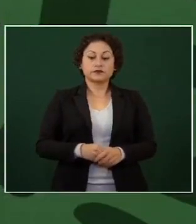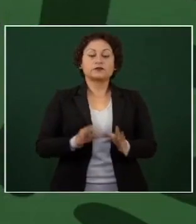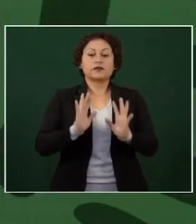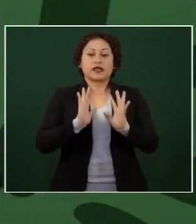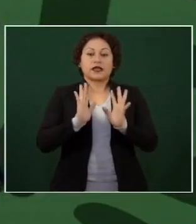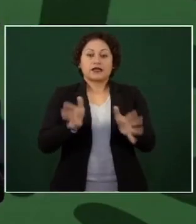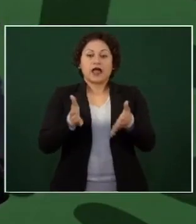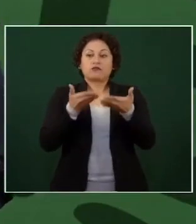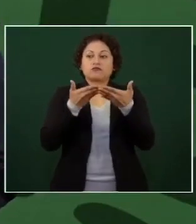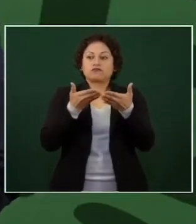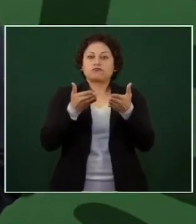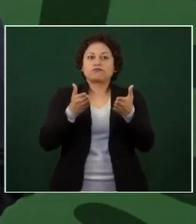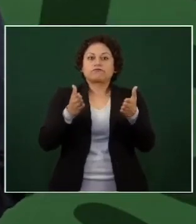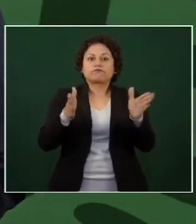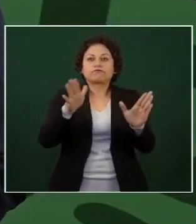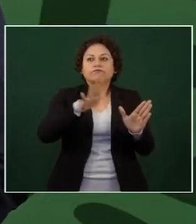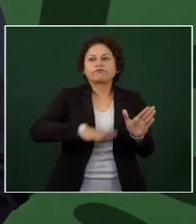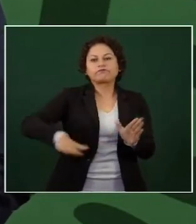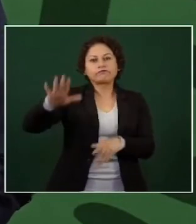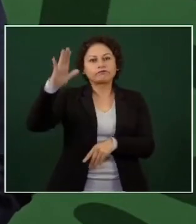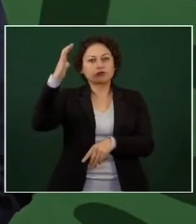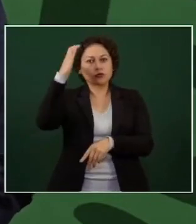ventilando, ya se está